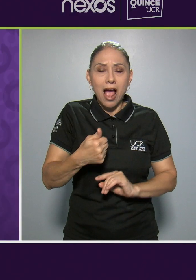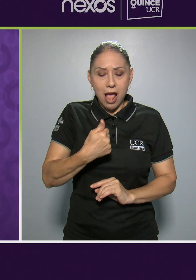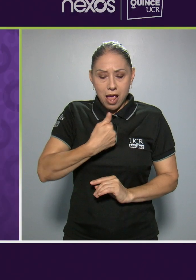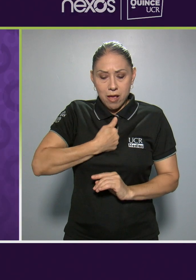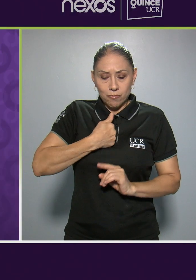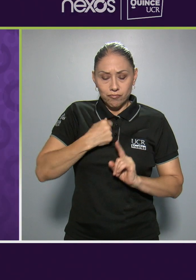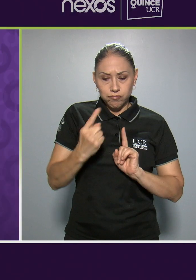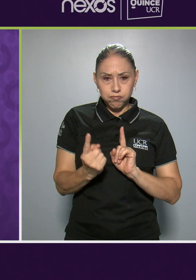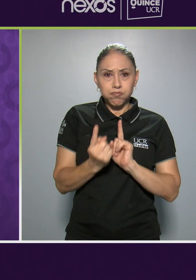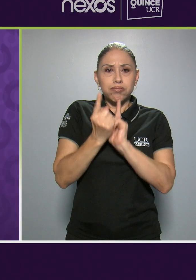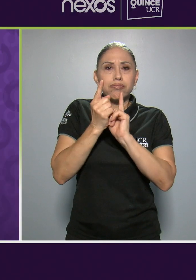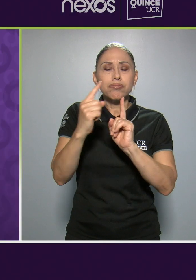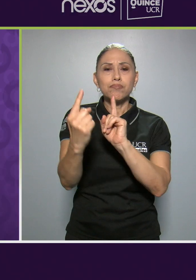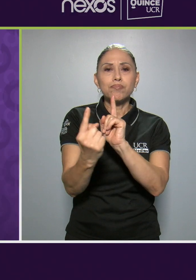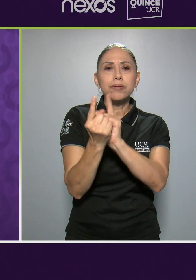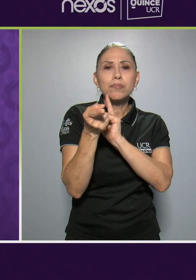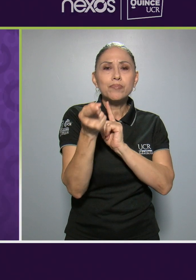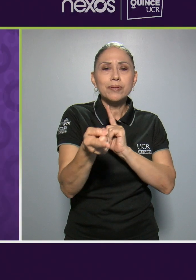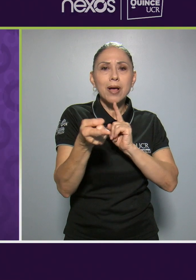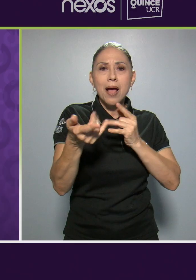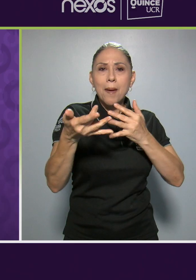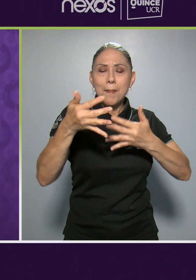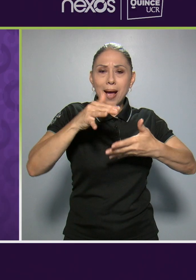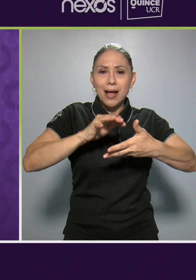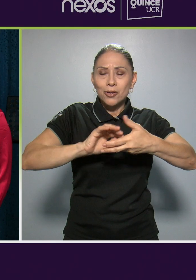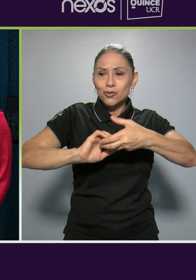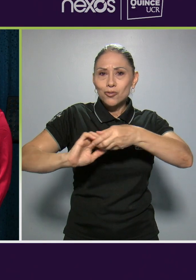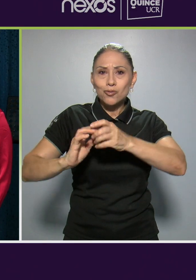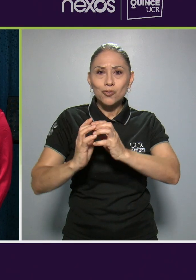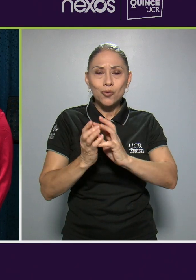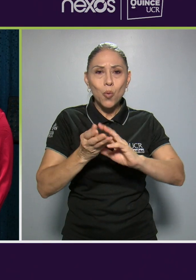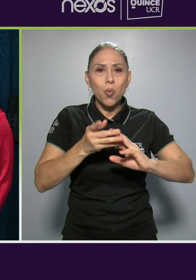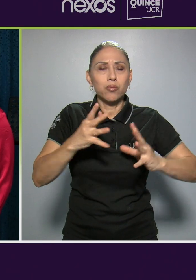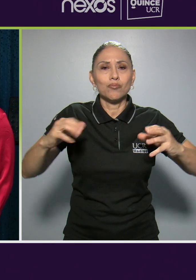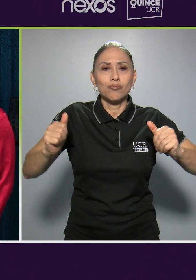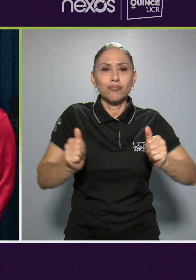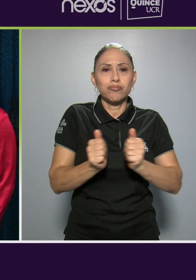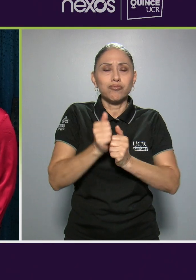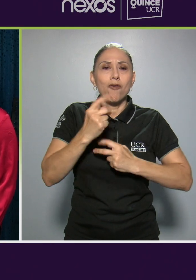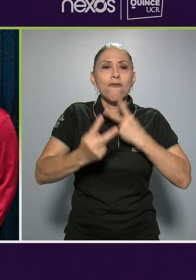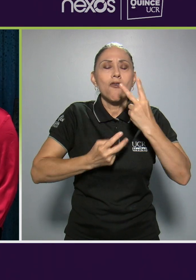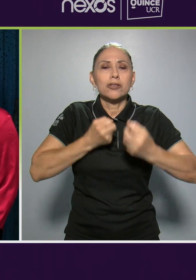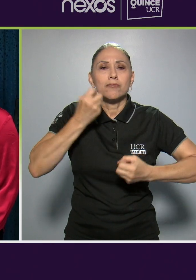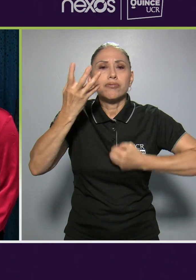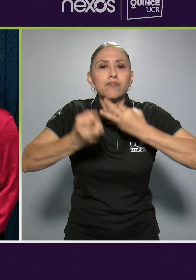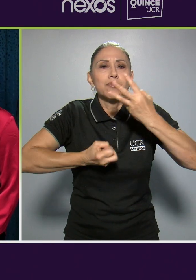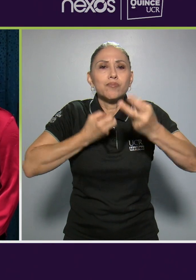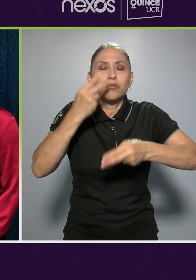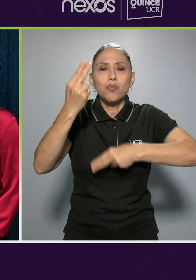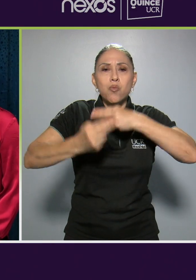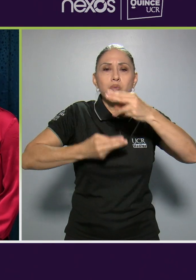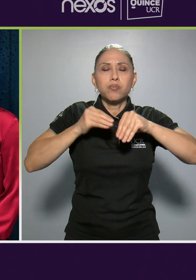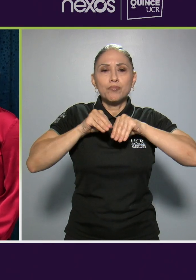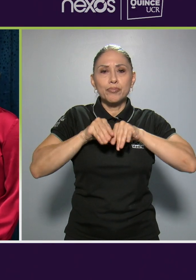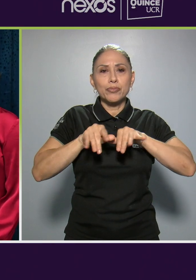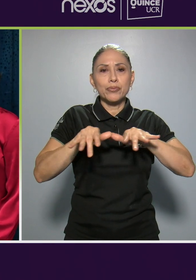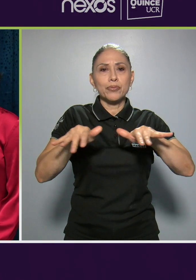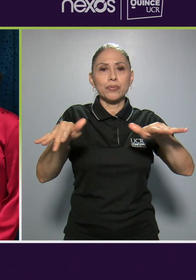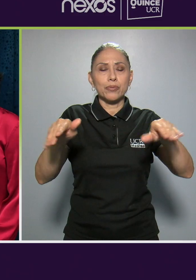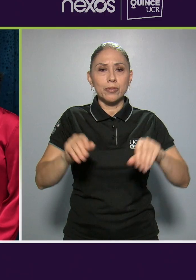encontrarme, mezclar las manos en la arcilla, juntar las voces y expandir el universo.